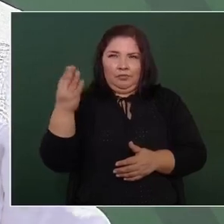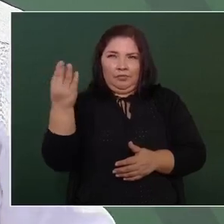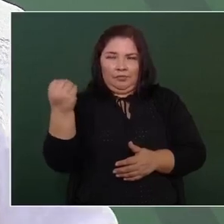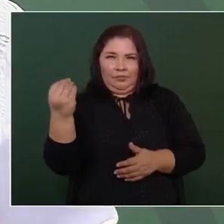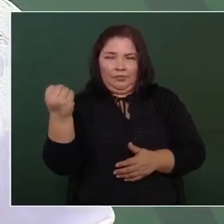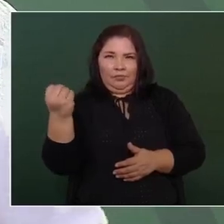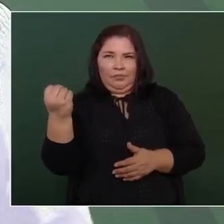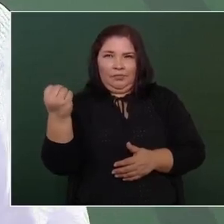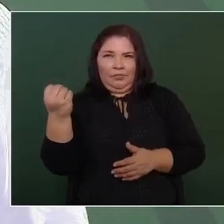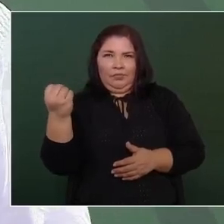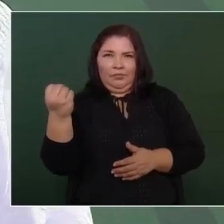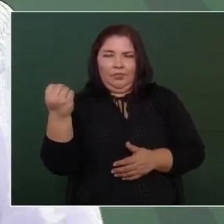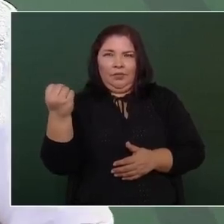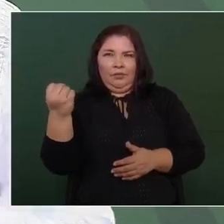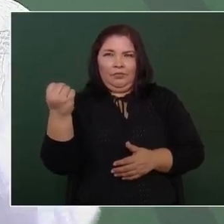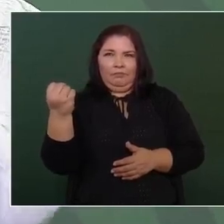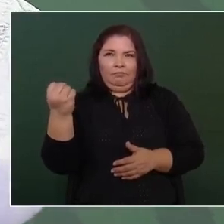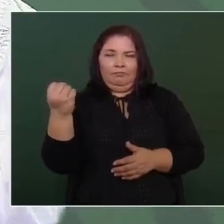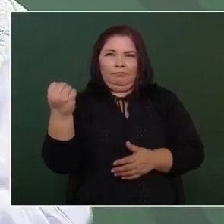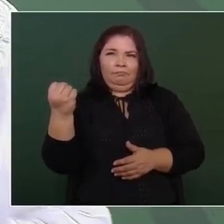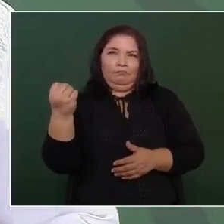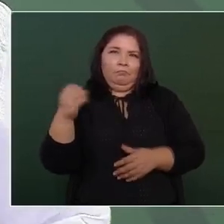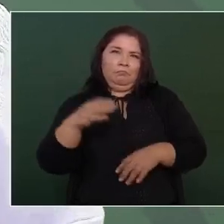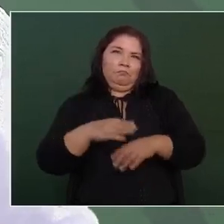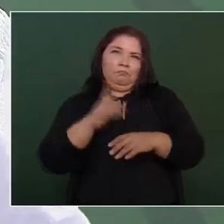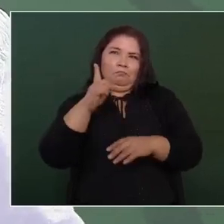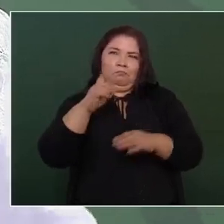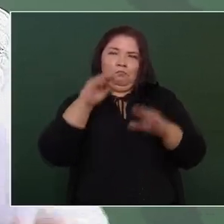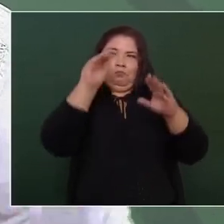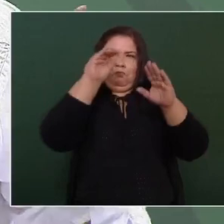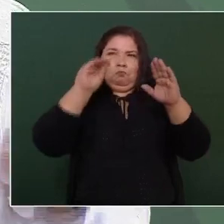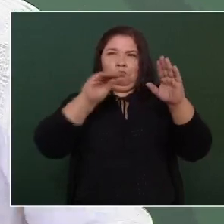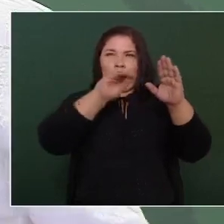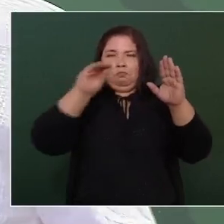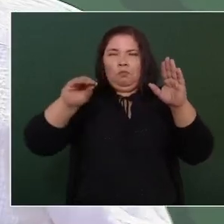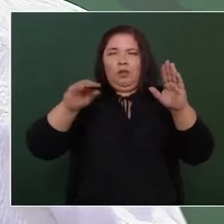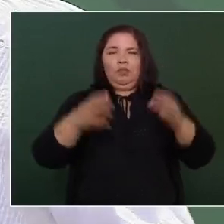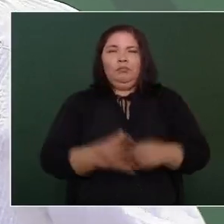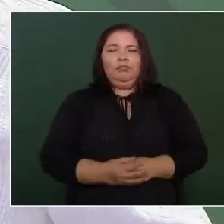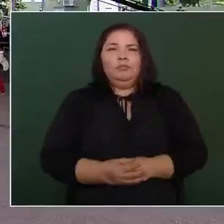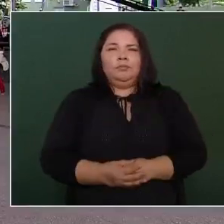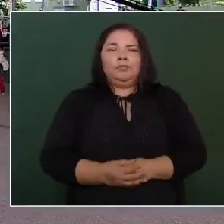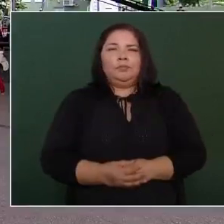2,749 más una que vamos a hacer en San Felipe,